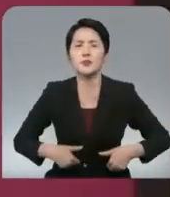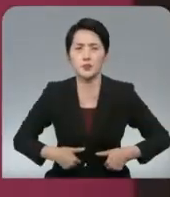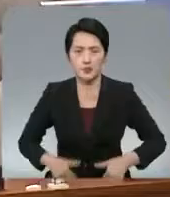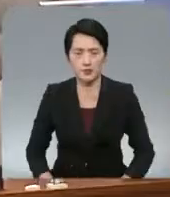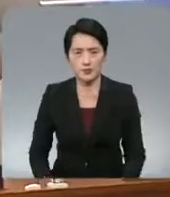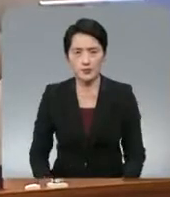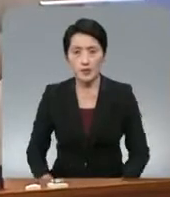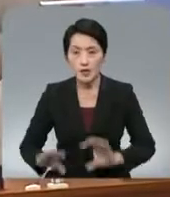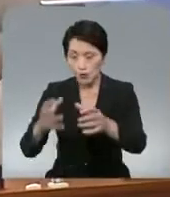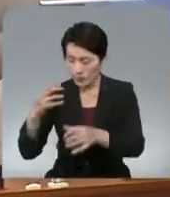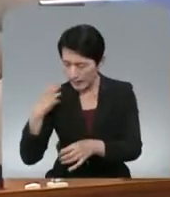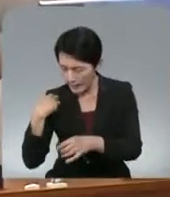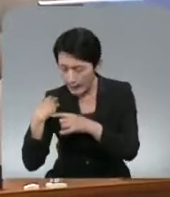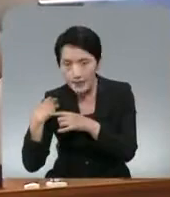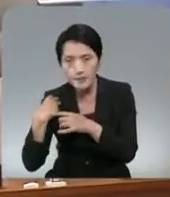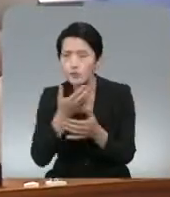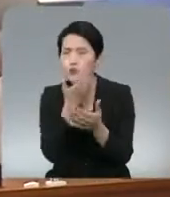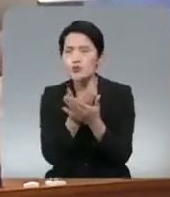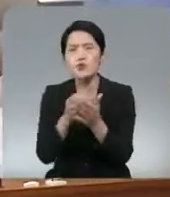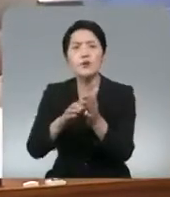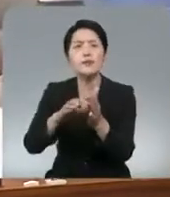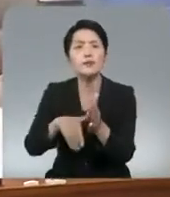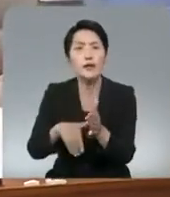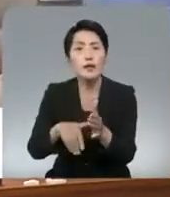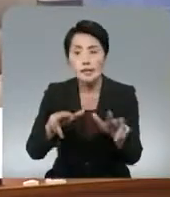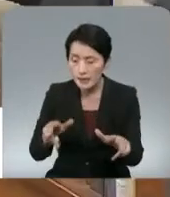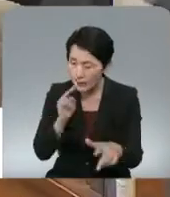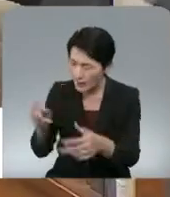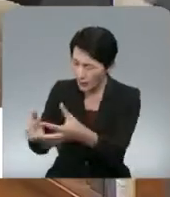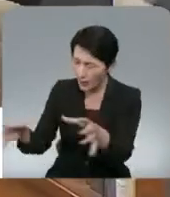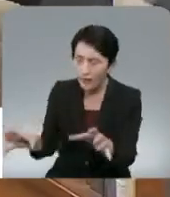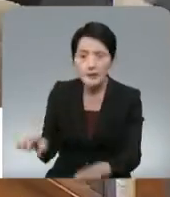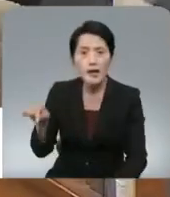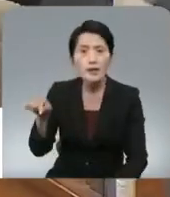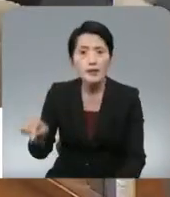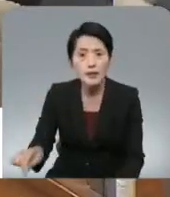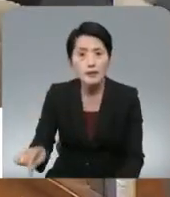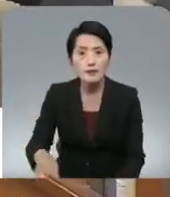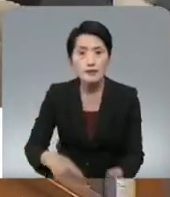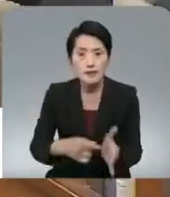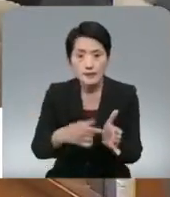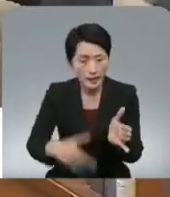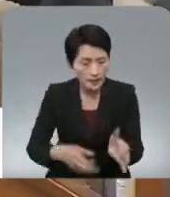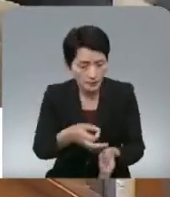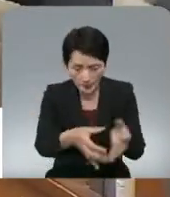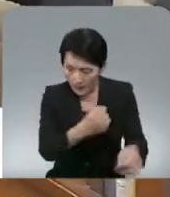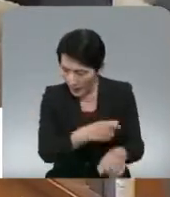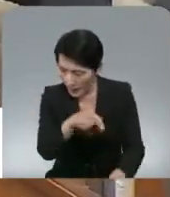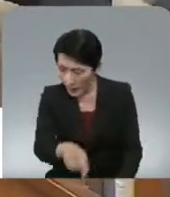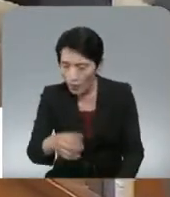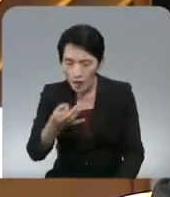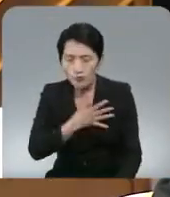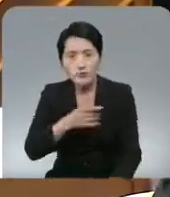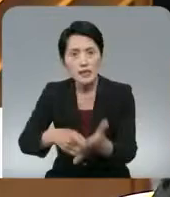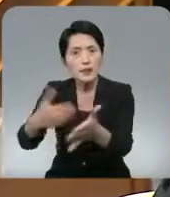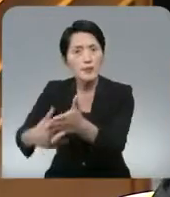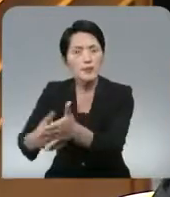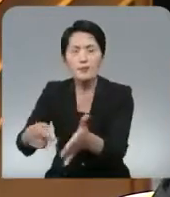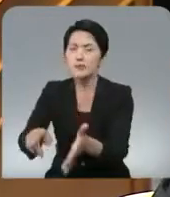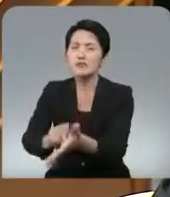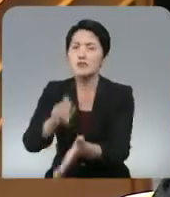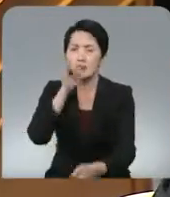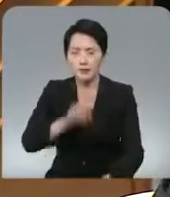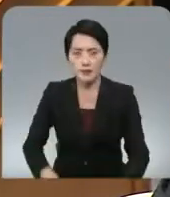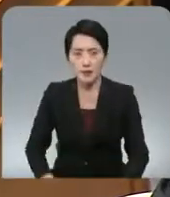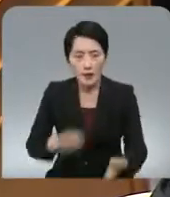al tiempo de presentar visiones claras para el futuro de Cara a crear un mundo mejor en ese sentido abogado por transformar los